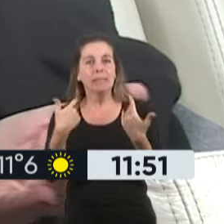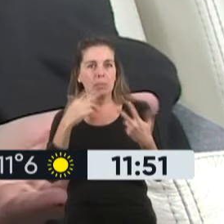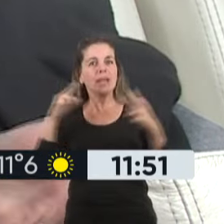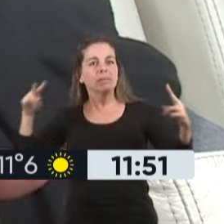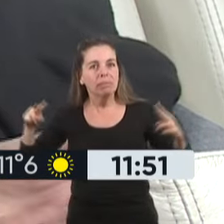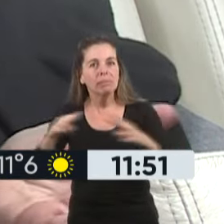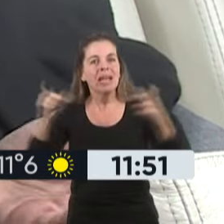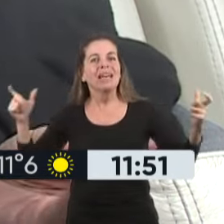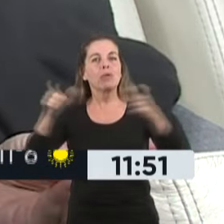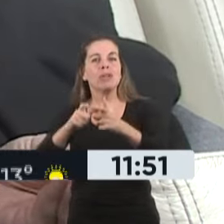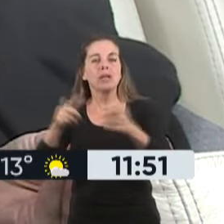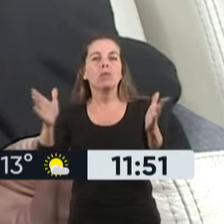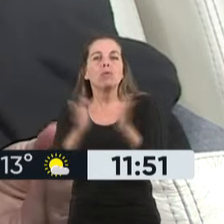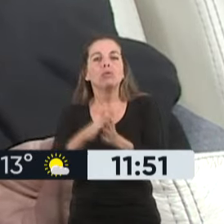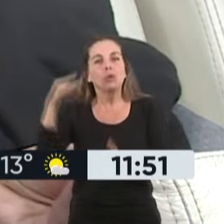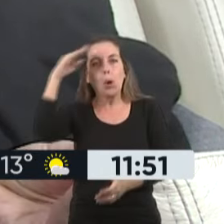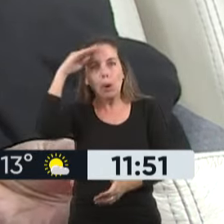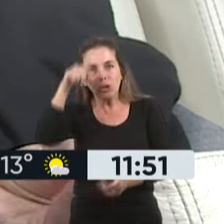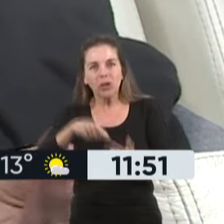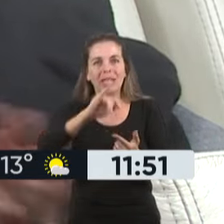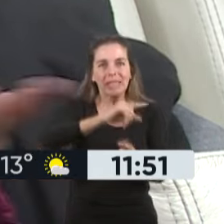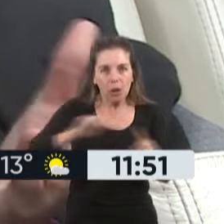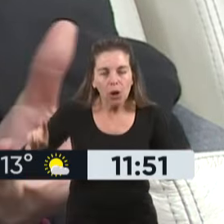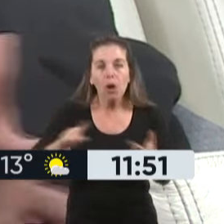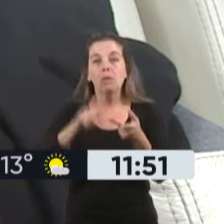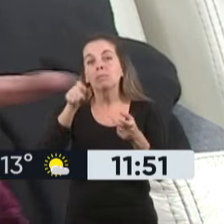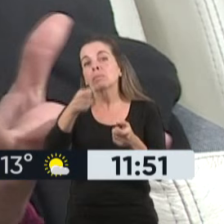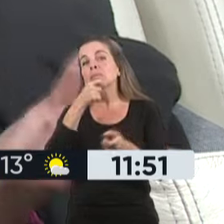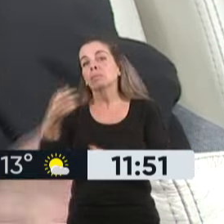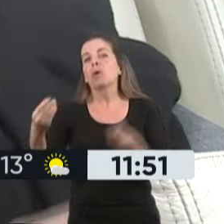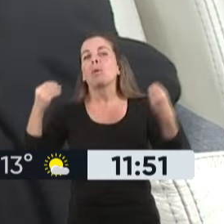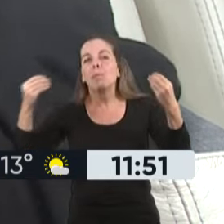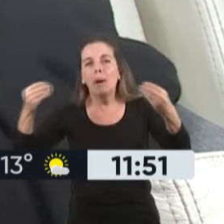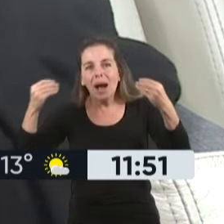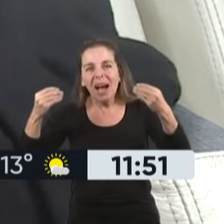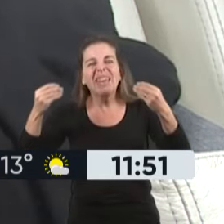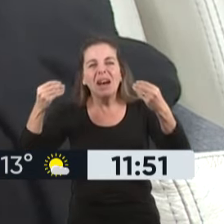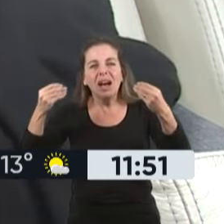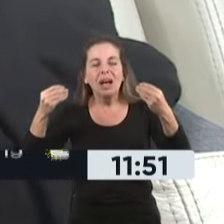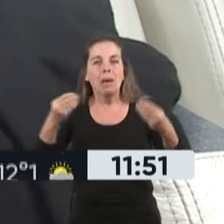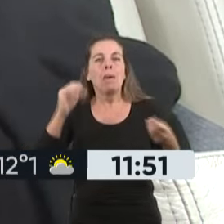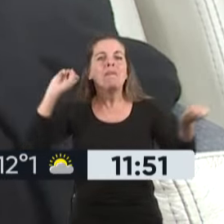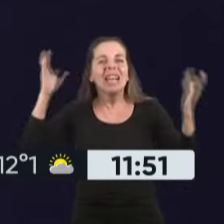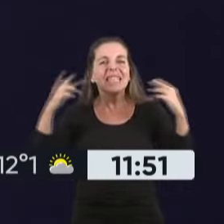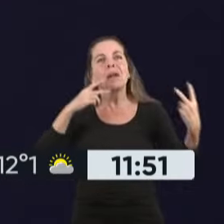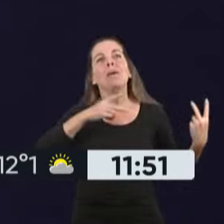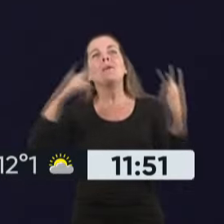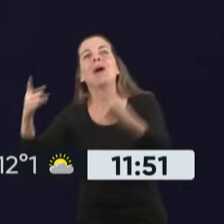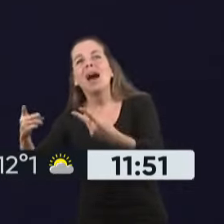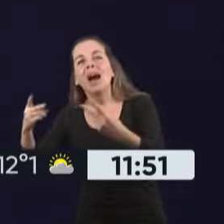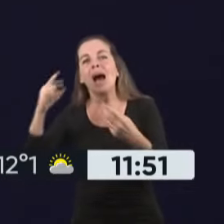y si sería en el contexto de esta conferencia de acción política conservadora o a qué iría a Brasil. Gracias.